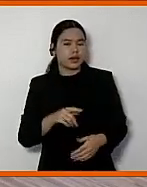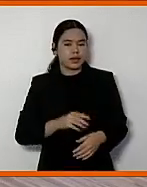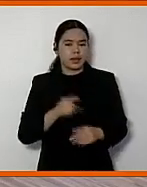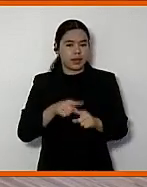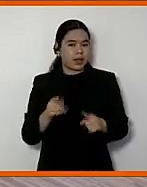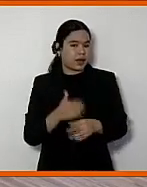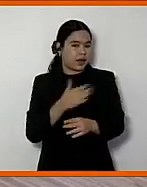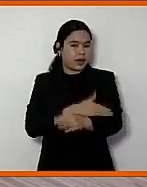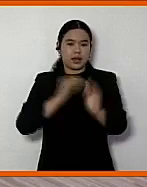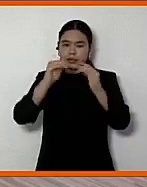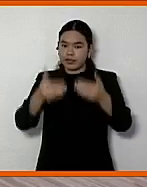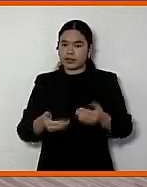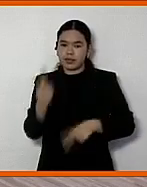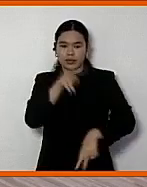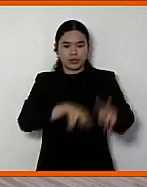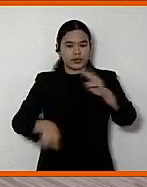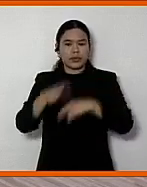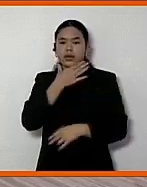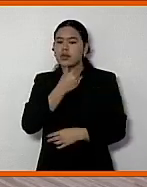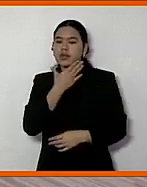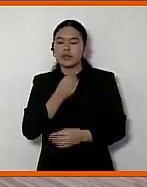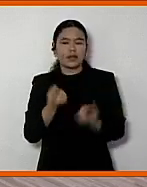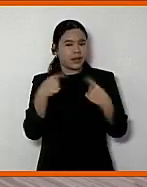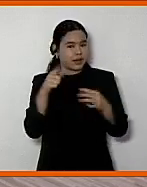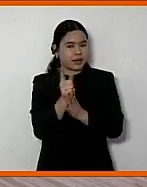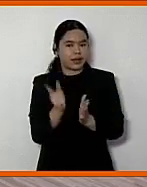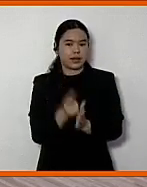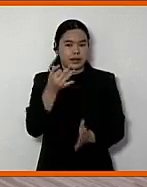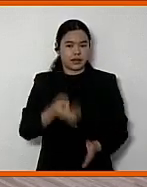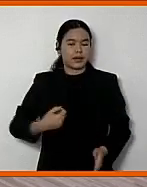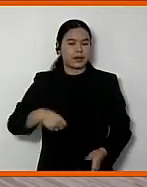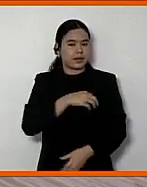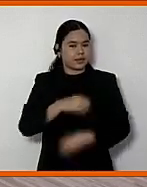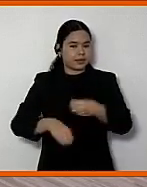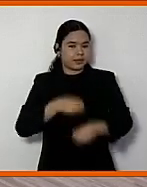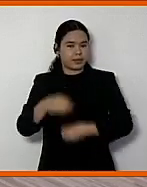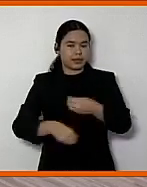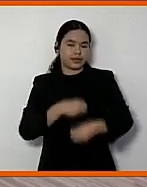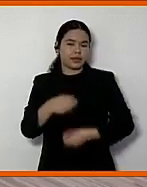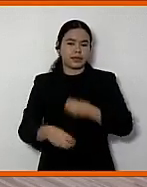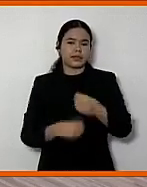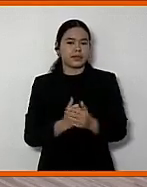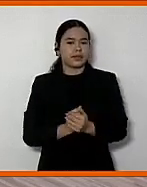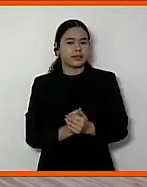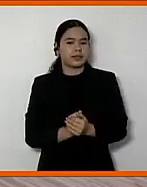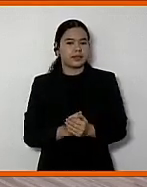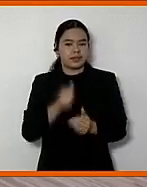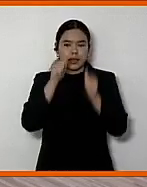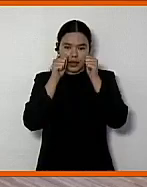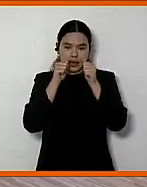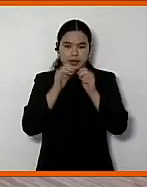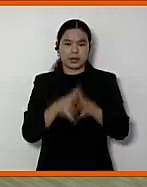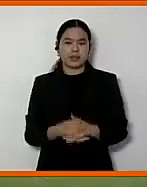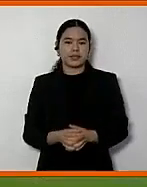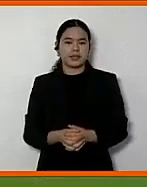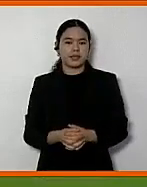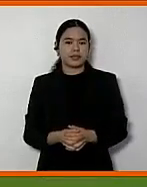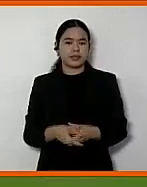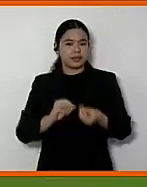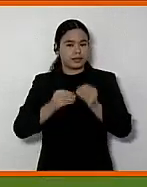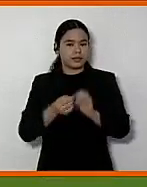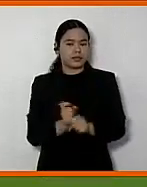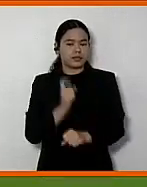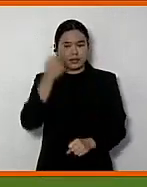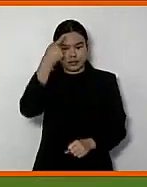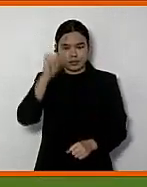antes le damos la bienvenida a nuestro auditor y notario que están para el certificar cada uno de nuestros sorteos atentos el número favorecido